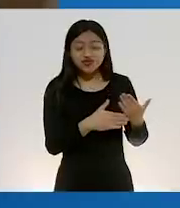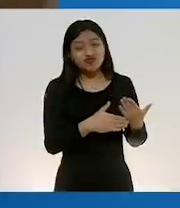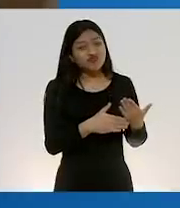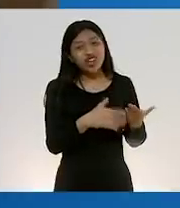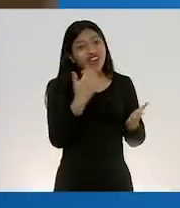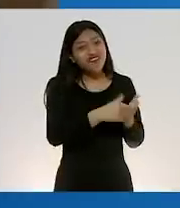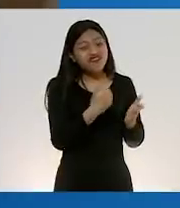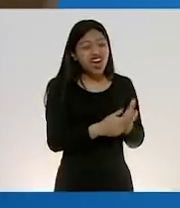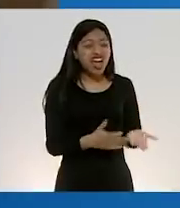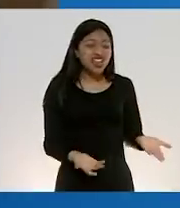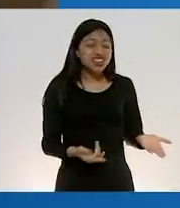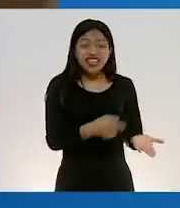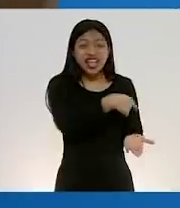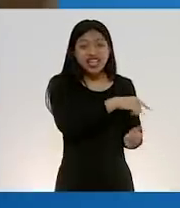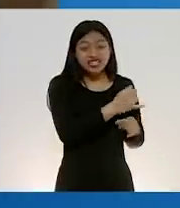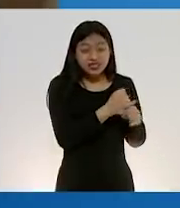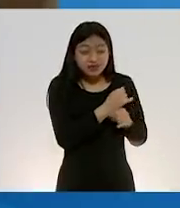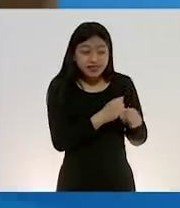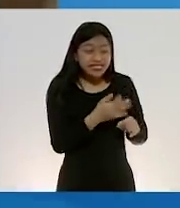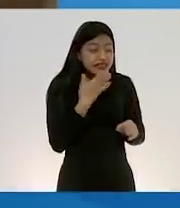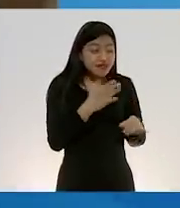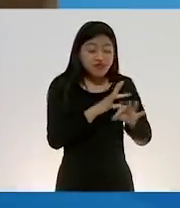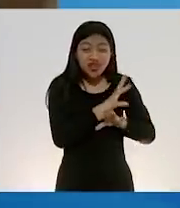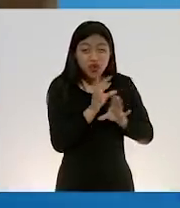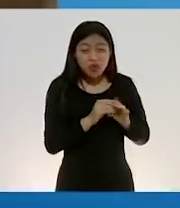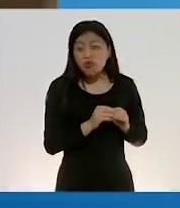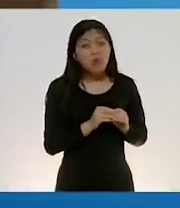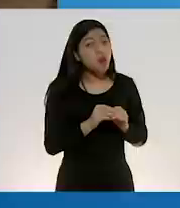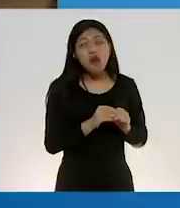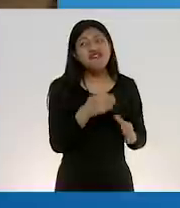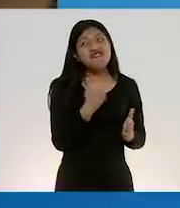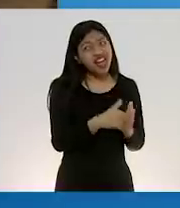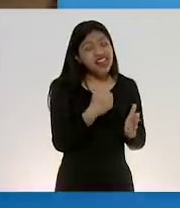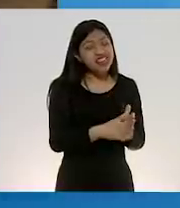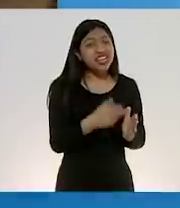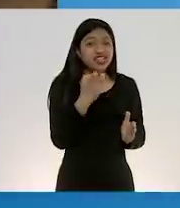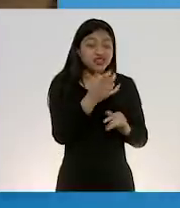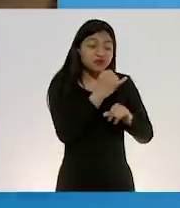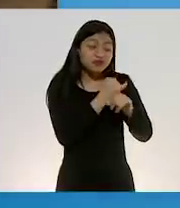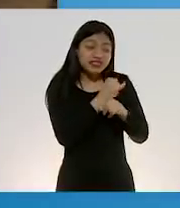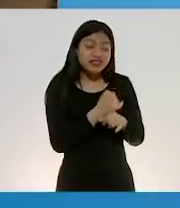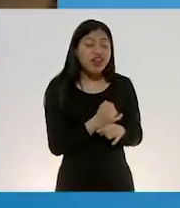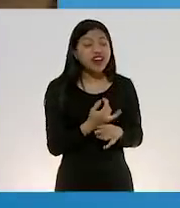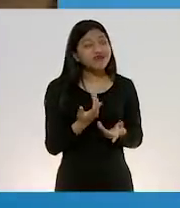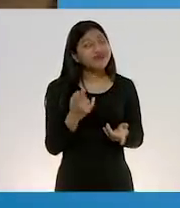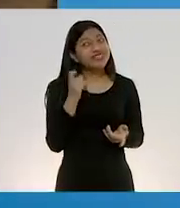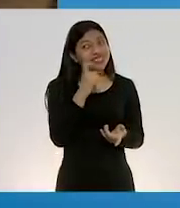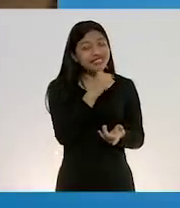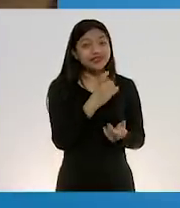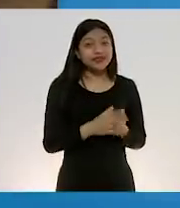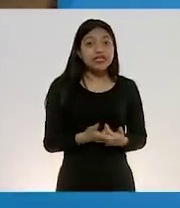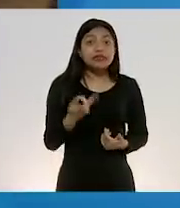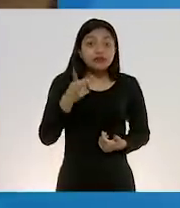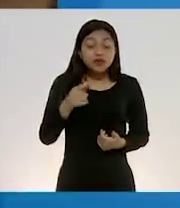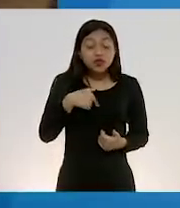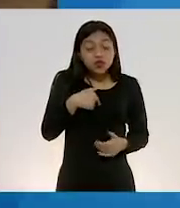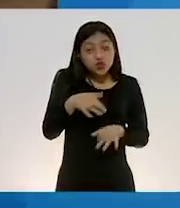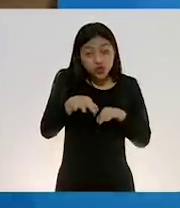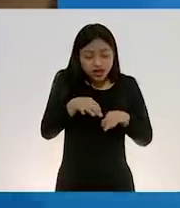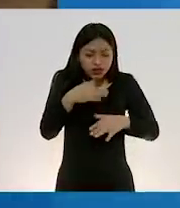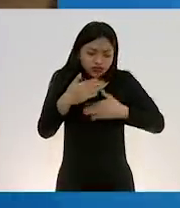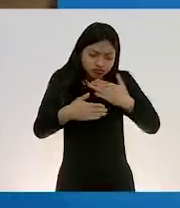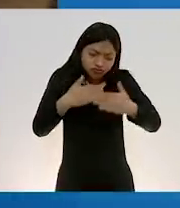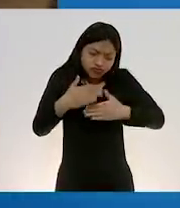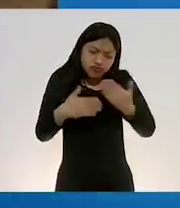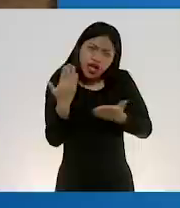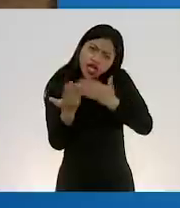incompletos, del XVII, registros parroquiales, y del XVIII. Pero resulta que cuando me pongo a trabajar